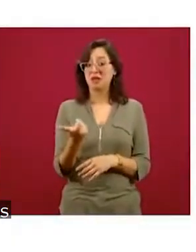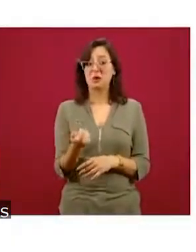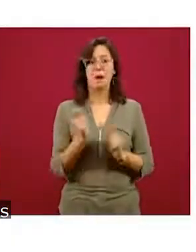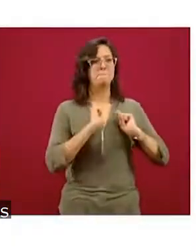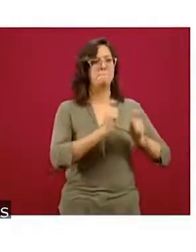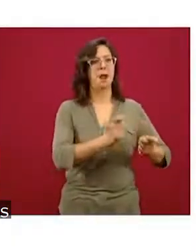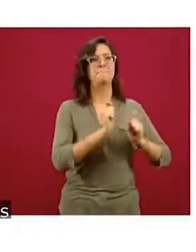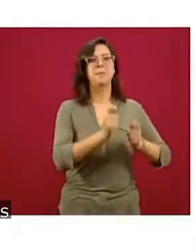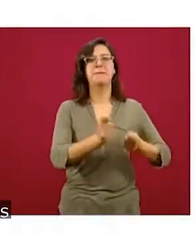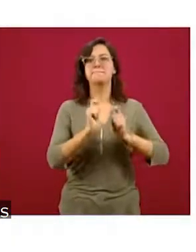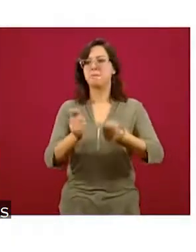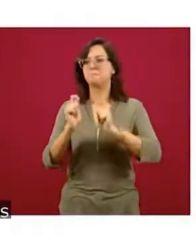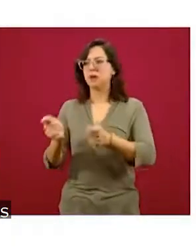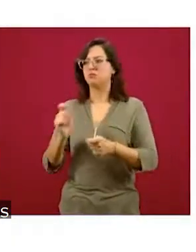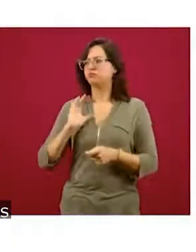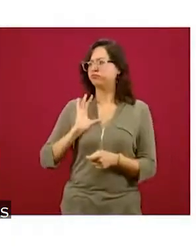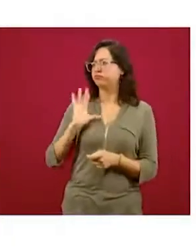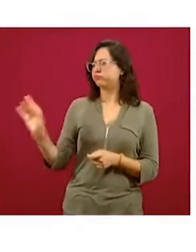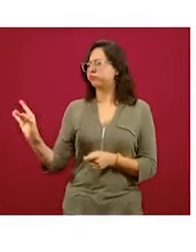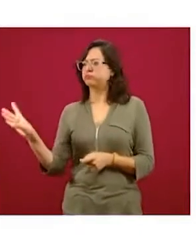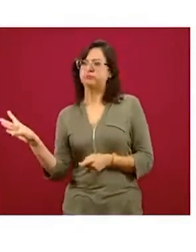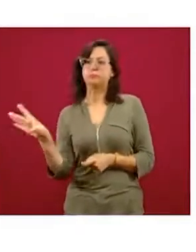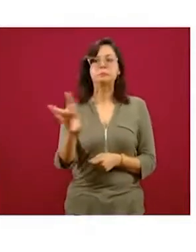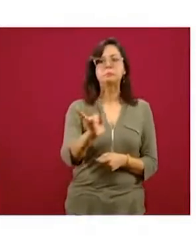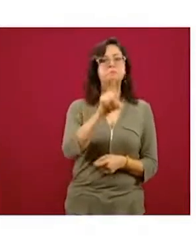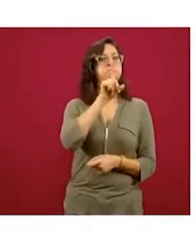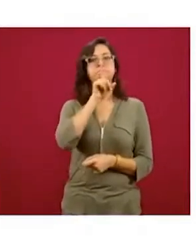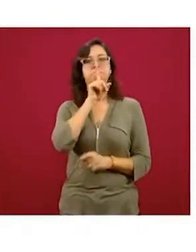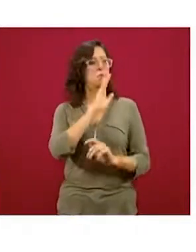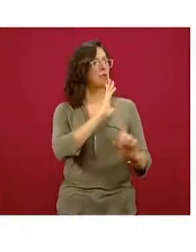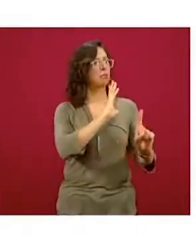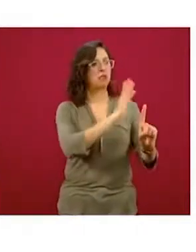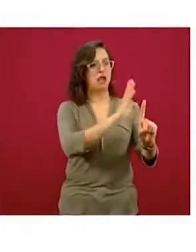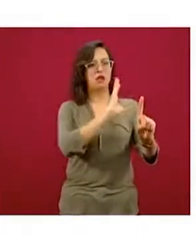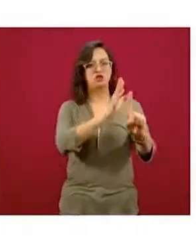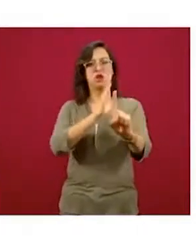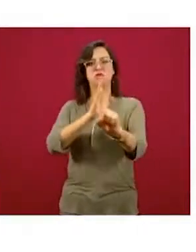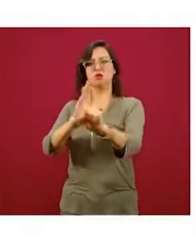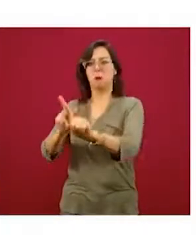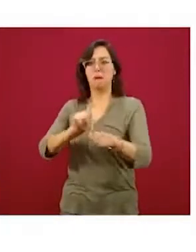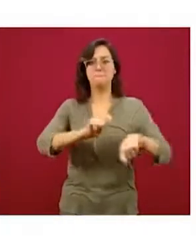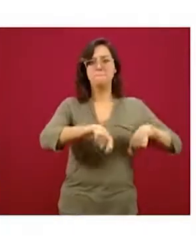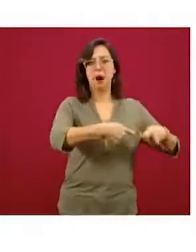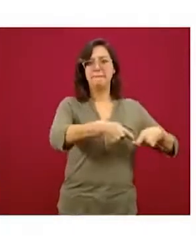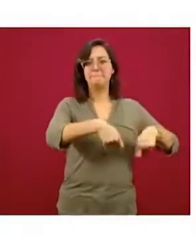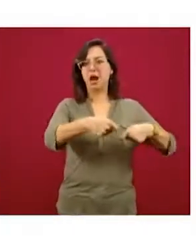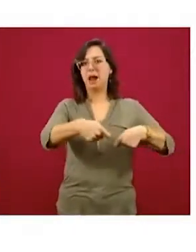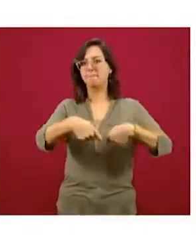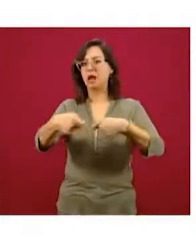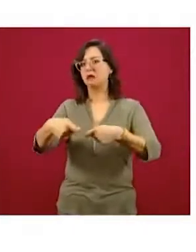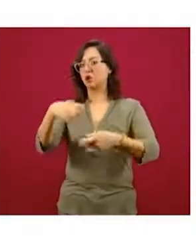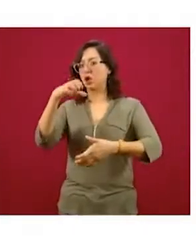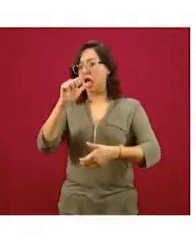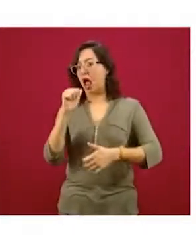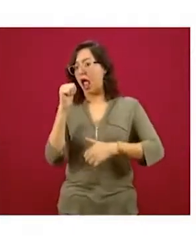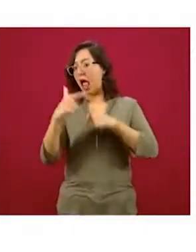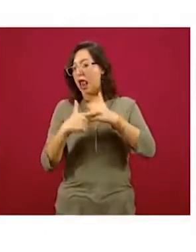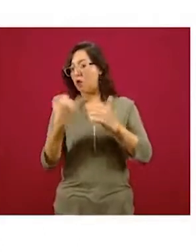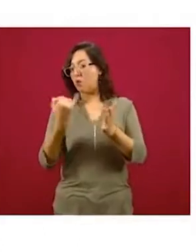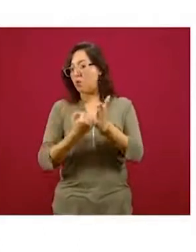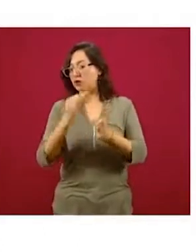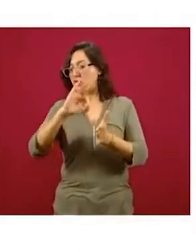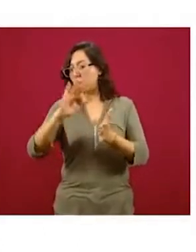de manera directa sin intermediarios y sin comisiones de ningún tipo el uso de los registros